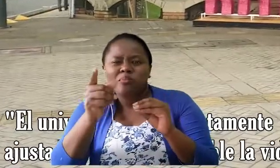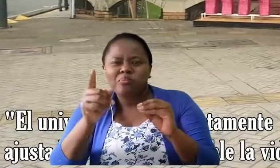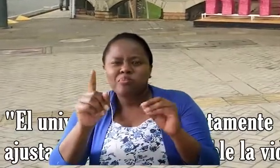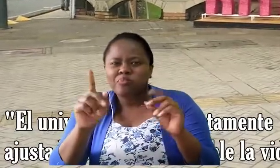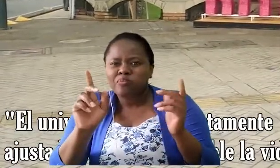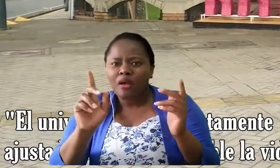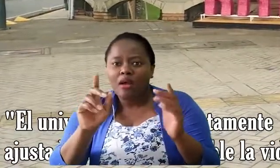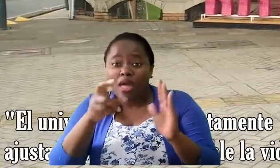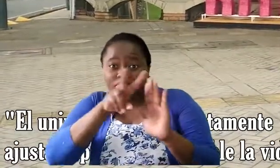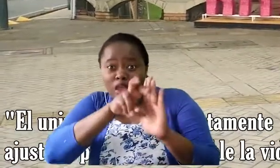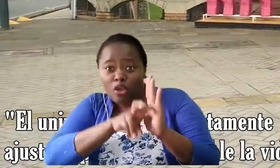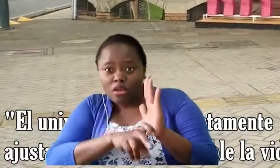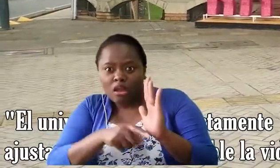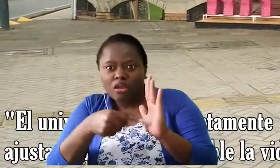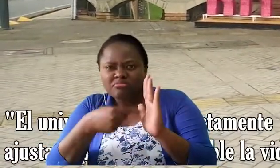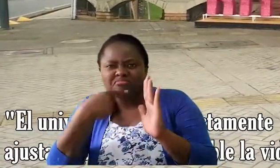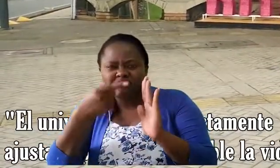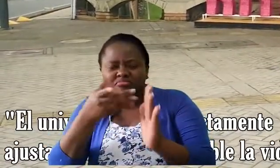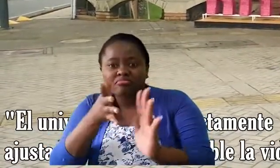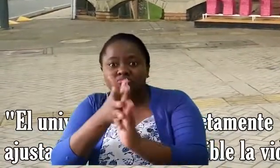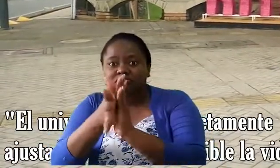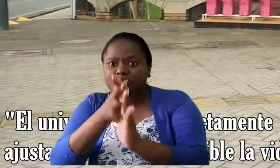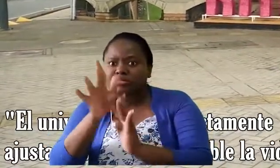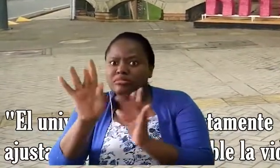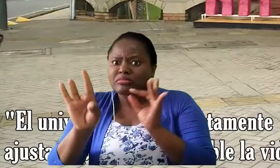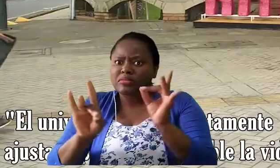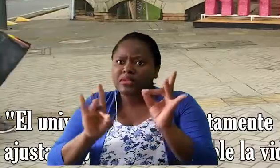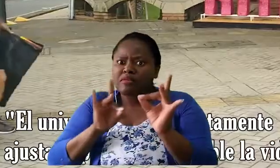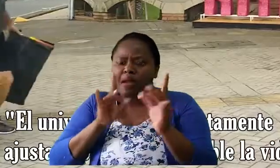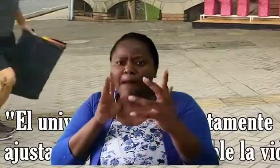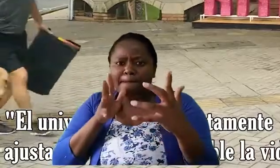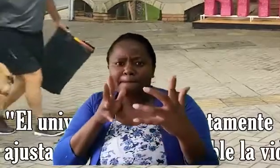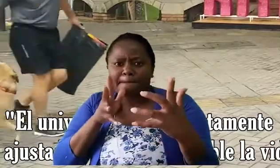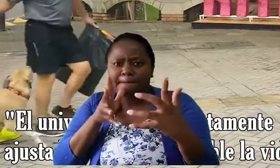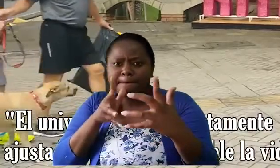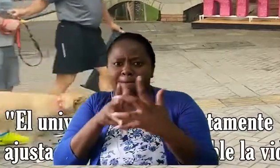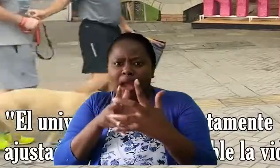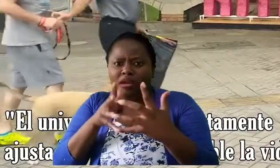está perfectamente ajustado para hacer posible la vida.